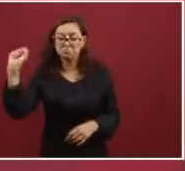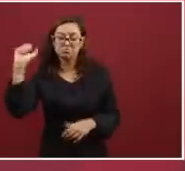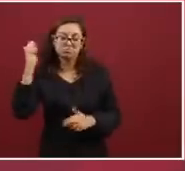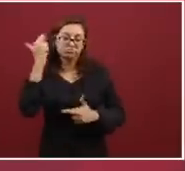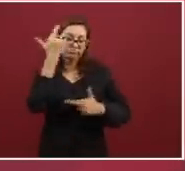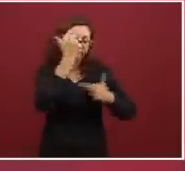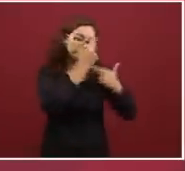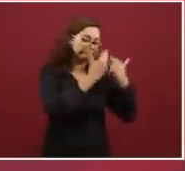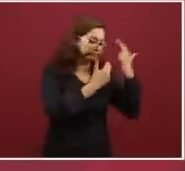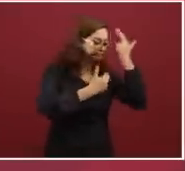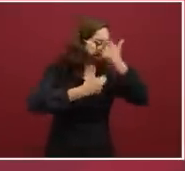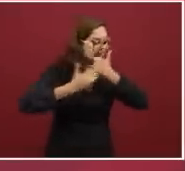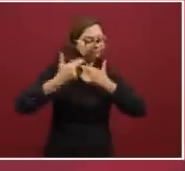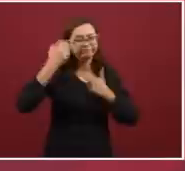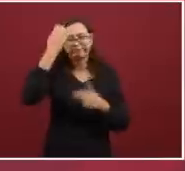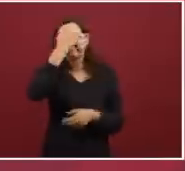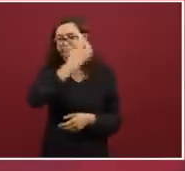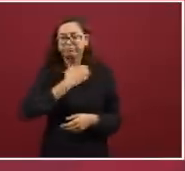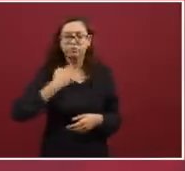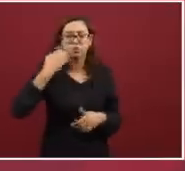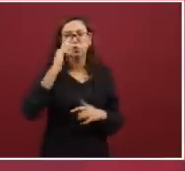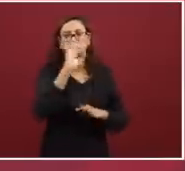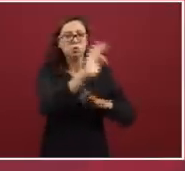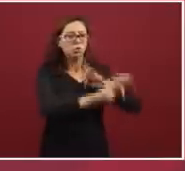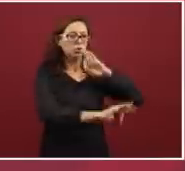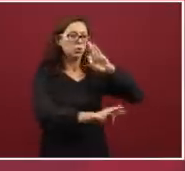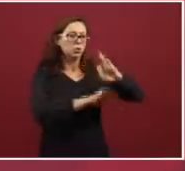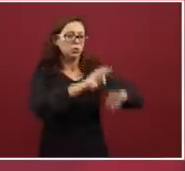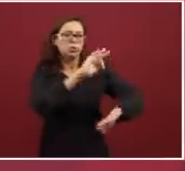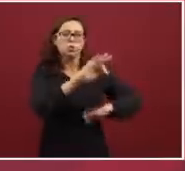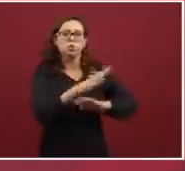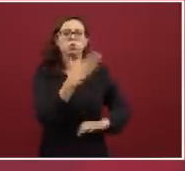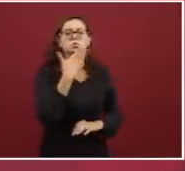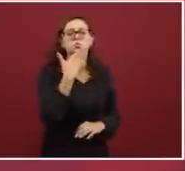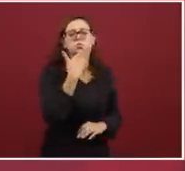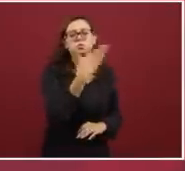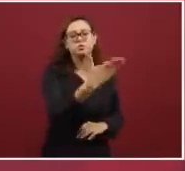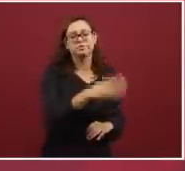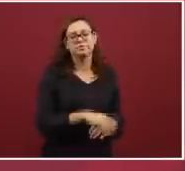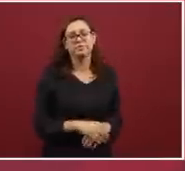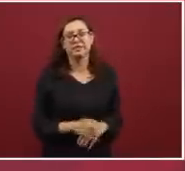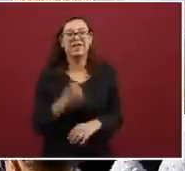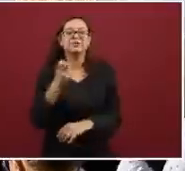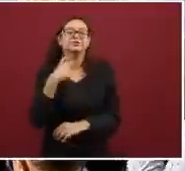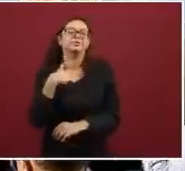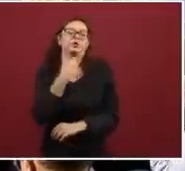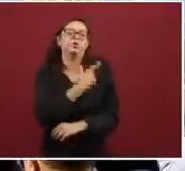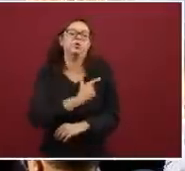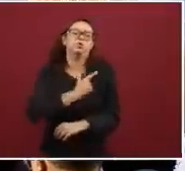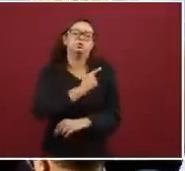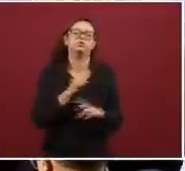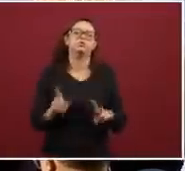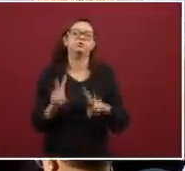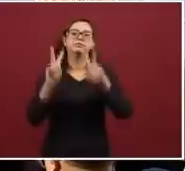son bien tratados. Por eso hablo de las benditas redes sociales,